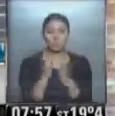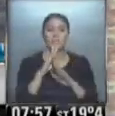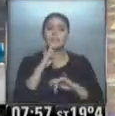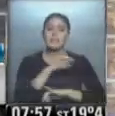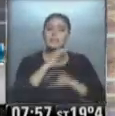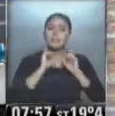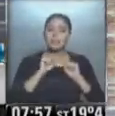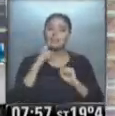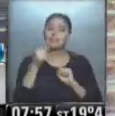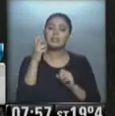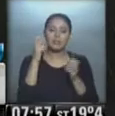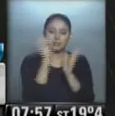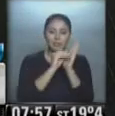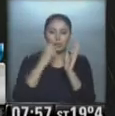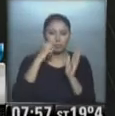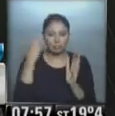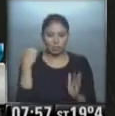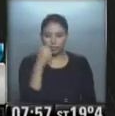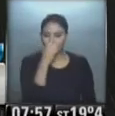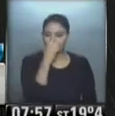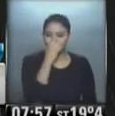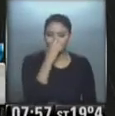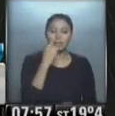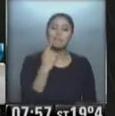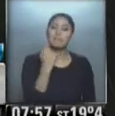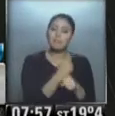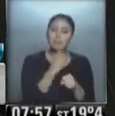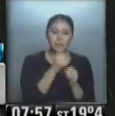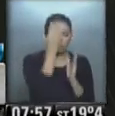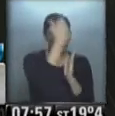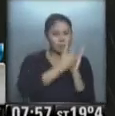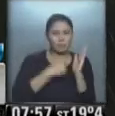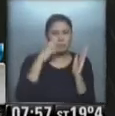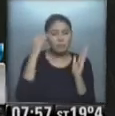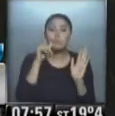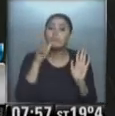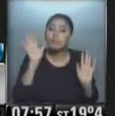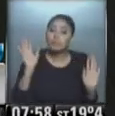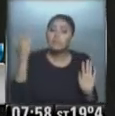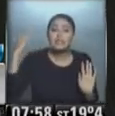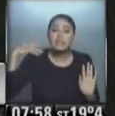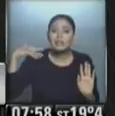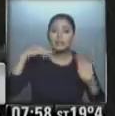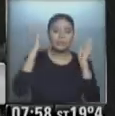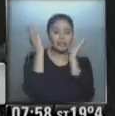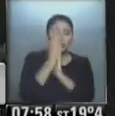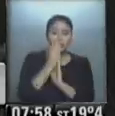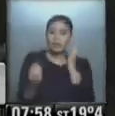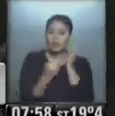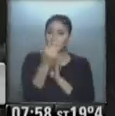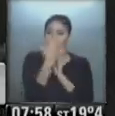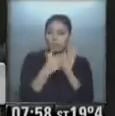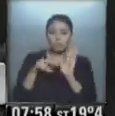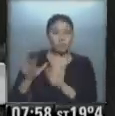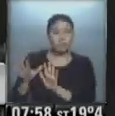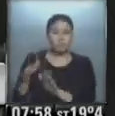Medio Ambiente. En primera instancia es un informe desactualizado. Puede ser que en el momento que hicieron el informe pasara esas cosas, pero desde